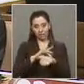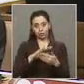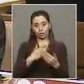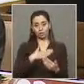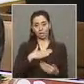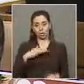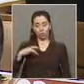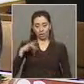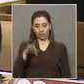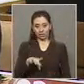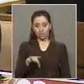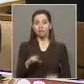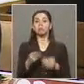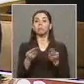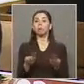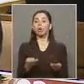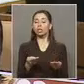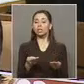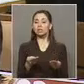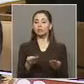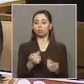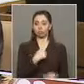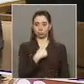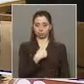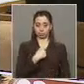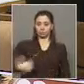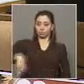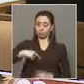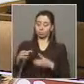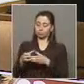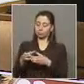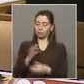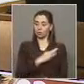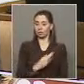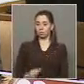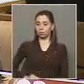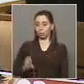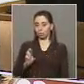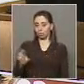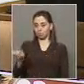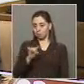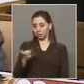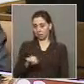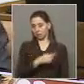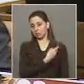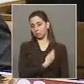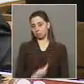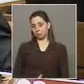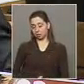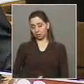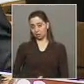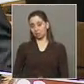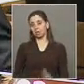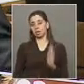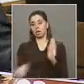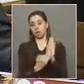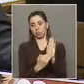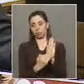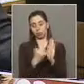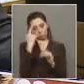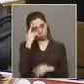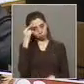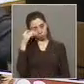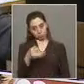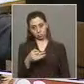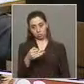Chile. Por eso, quien habla, la bancada de diputados del Partido Socialista, presidente, vamos a respaldar porque tenemos la